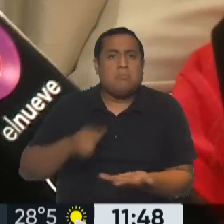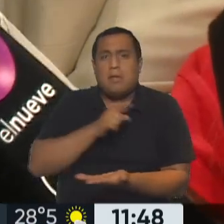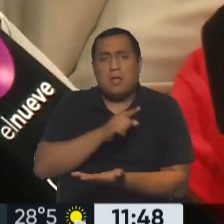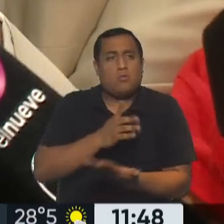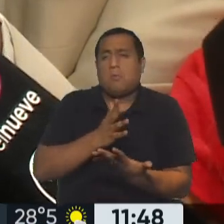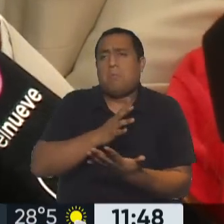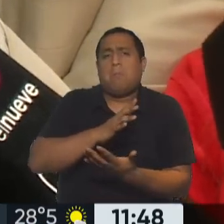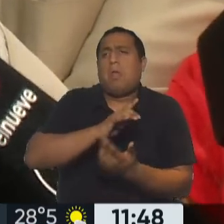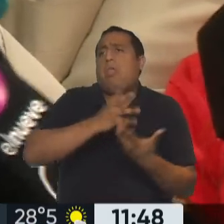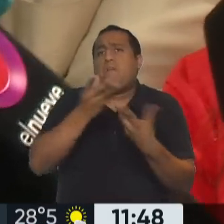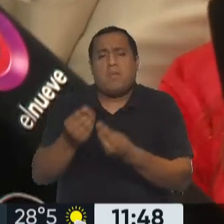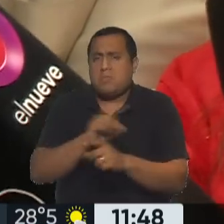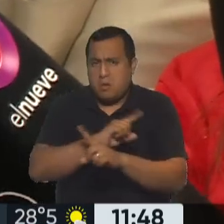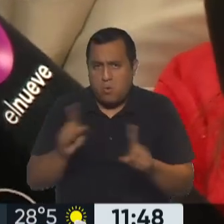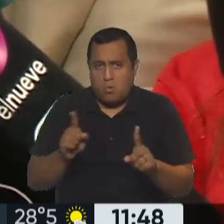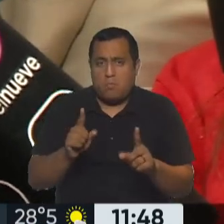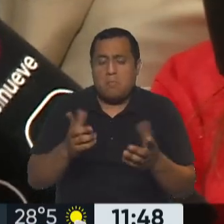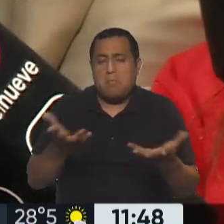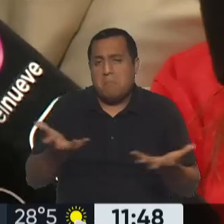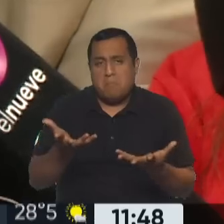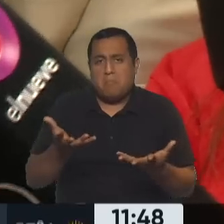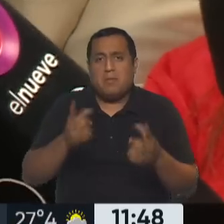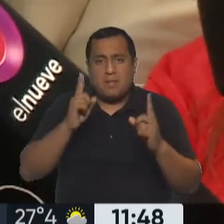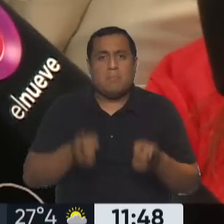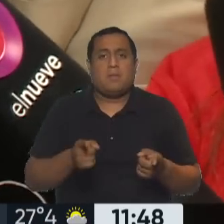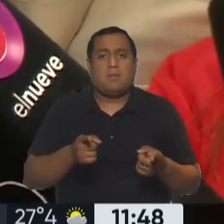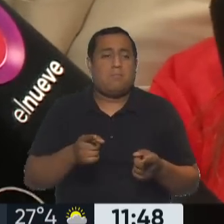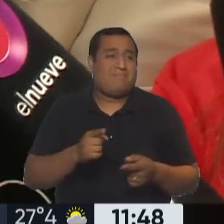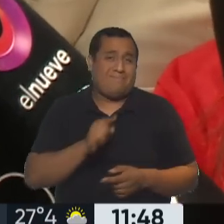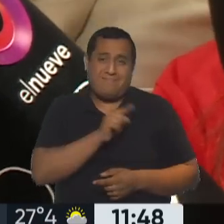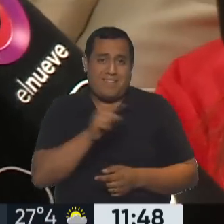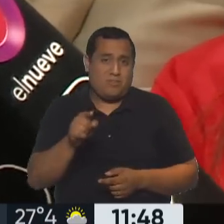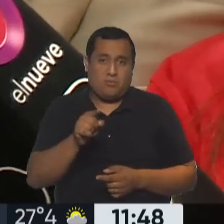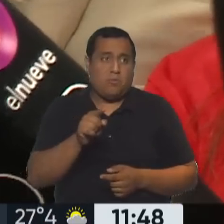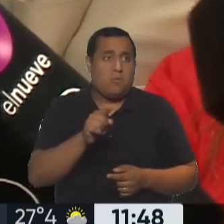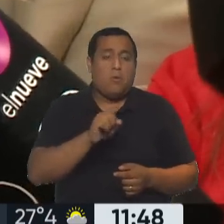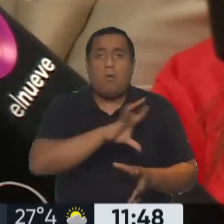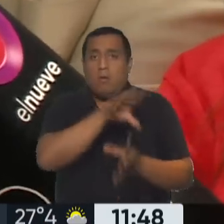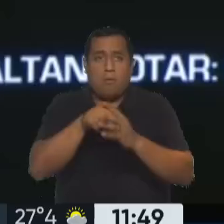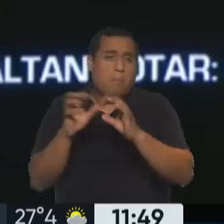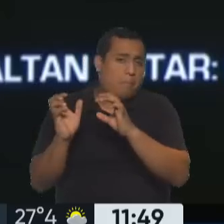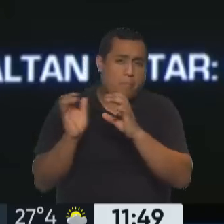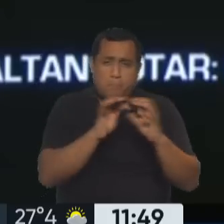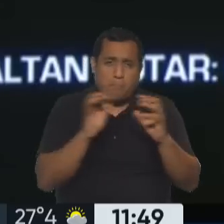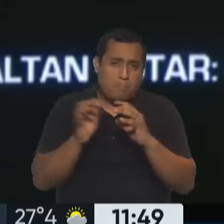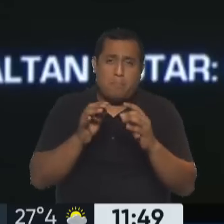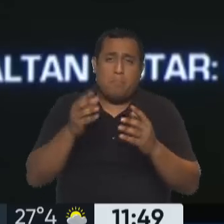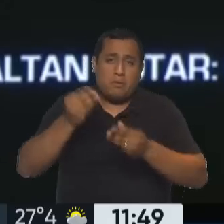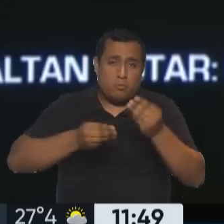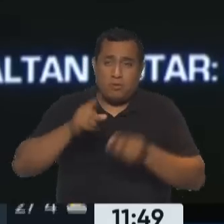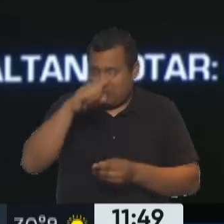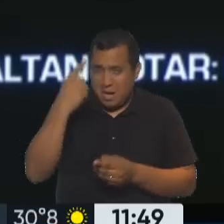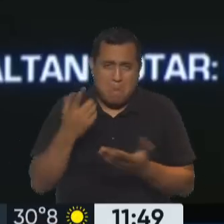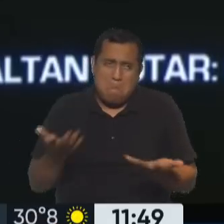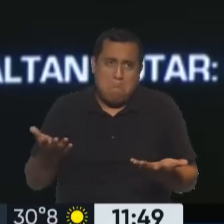la Magistratura, sino también porque no estuvieron en la discusión del presupuesto nacional, no quisieron pelearse